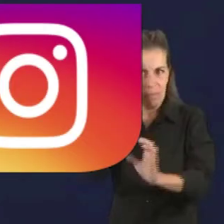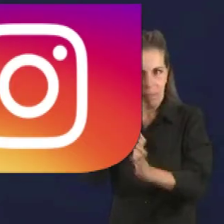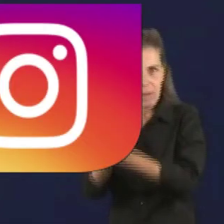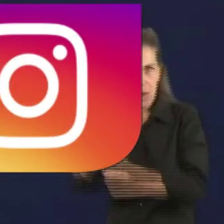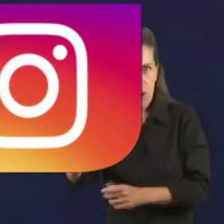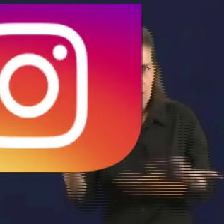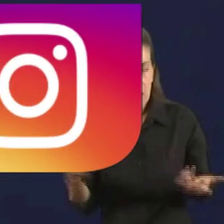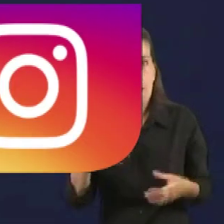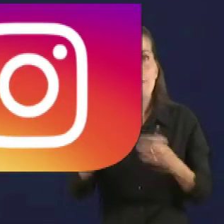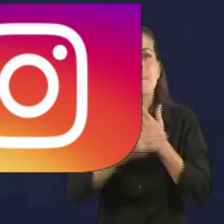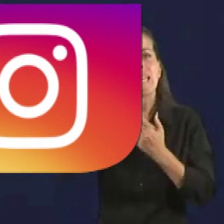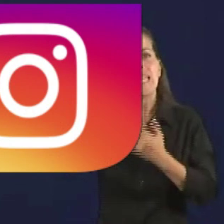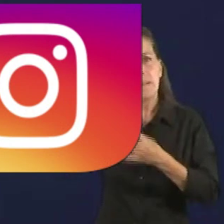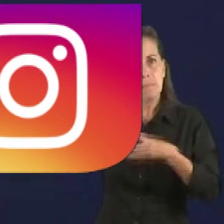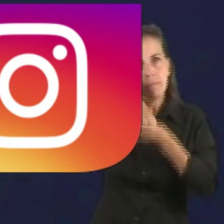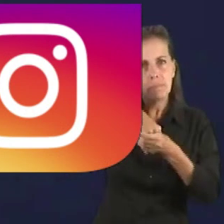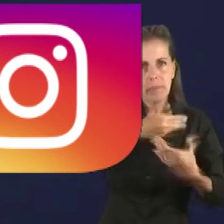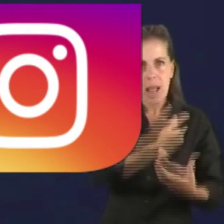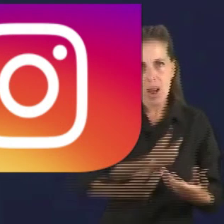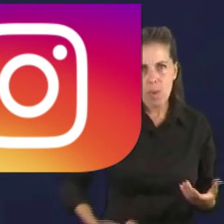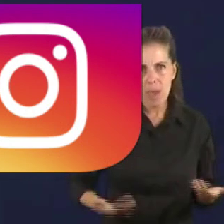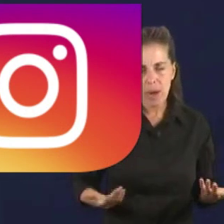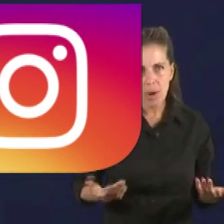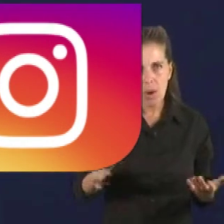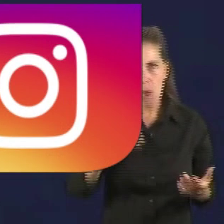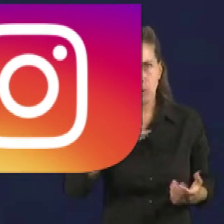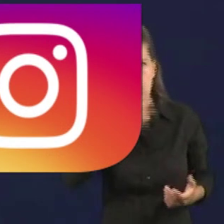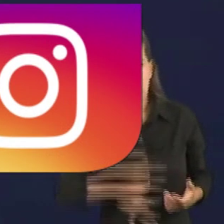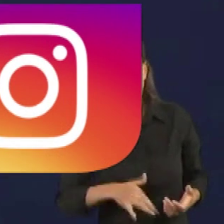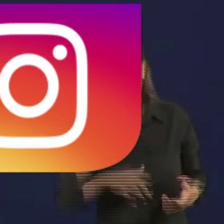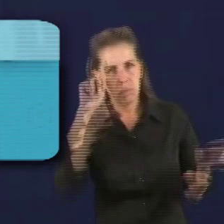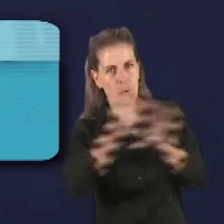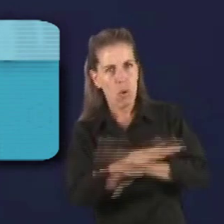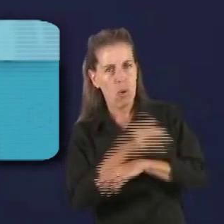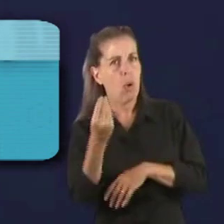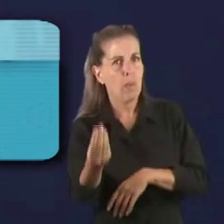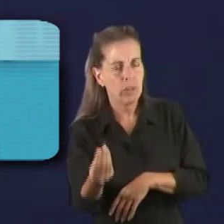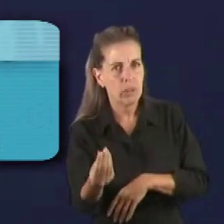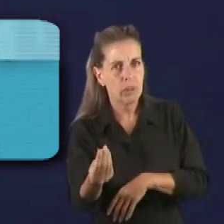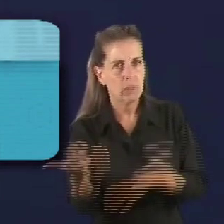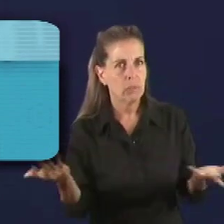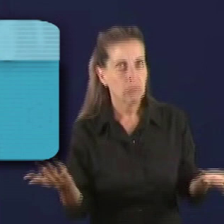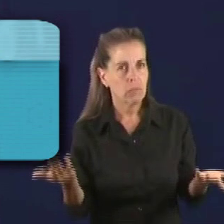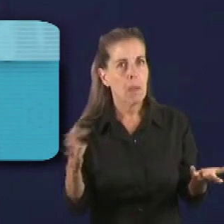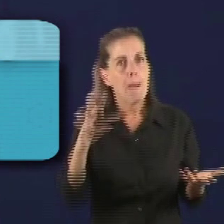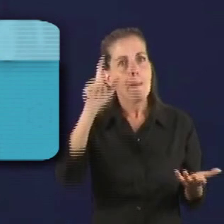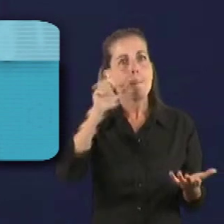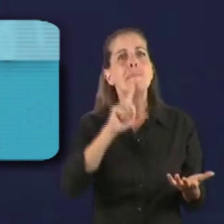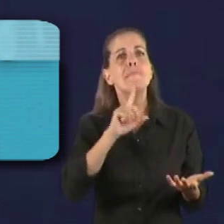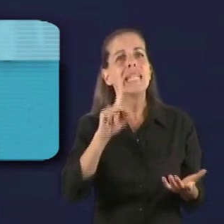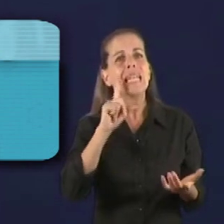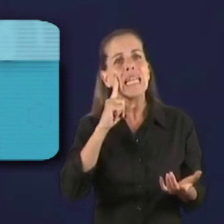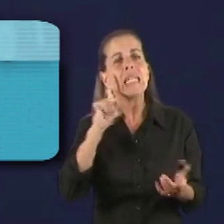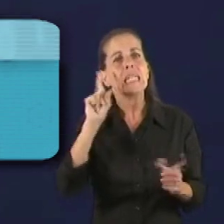Muy bien, allí lo escuchábamos entonces a el vocero presidencial Manuel Adorni, refiriéndose a una declaración que hizo la